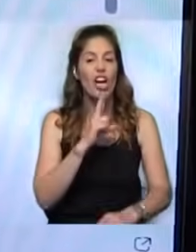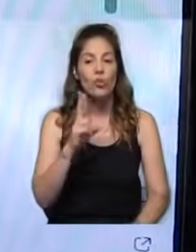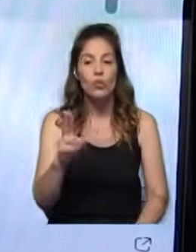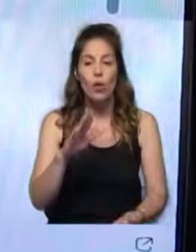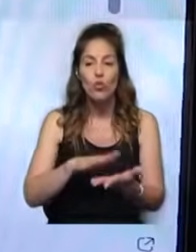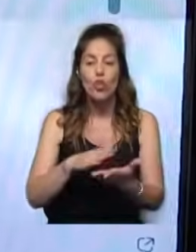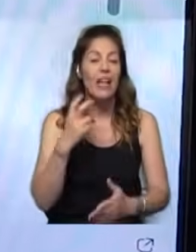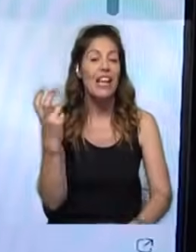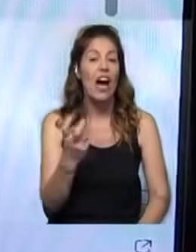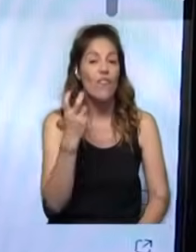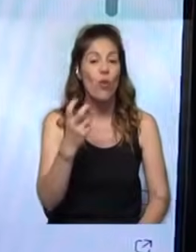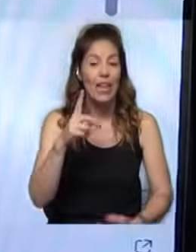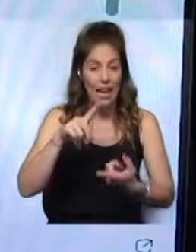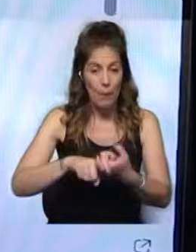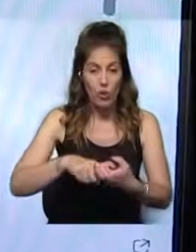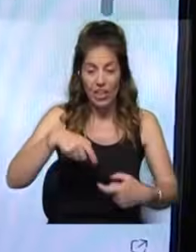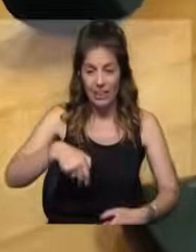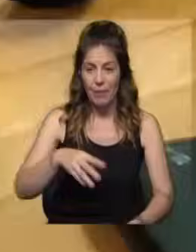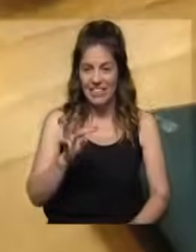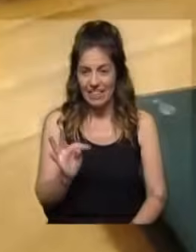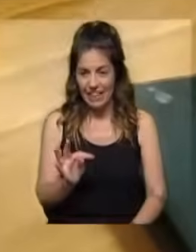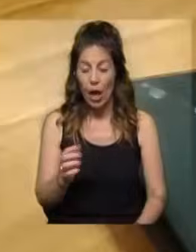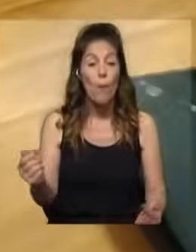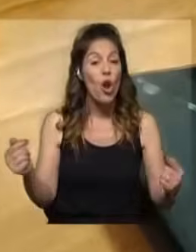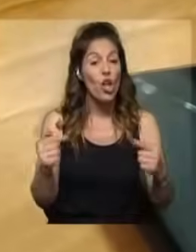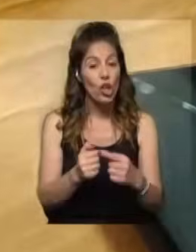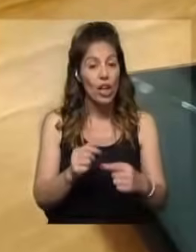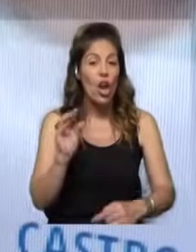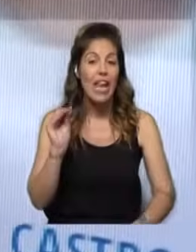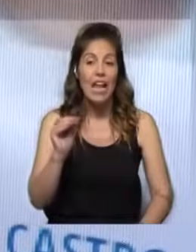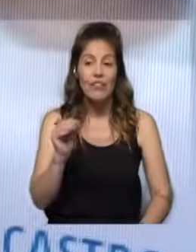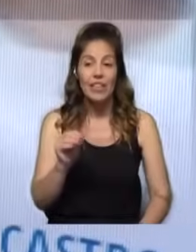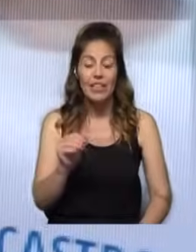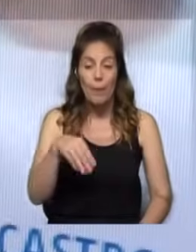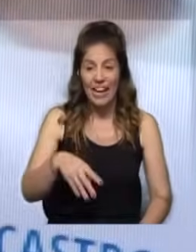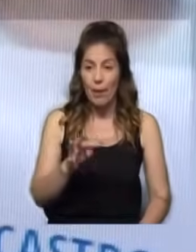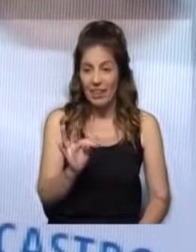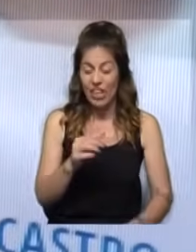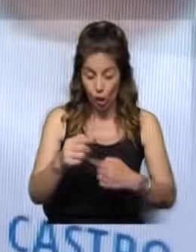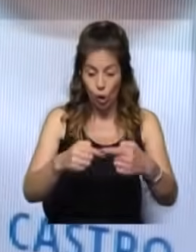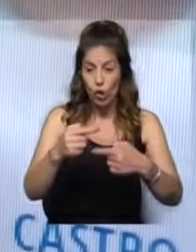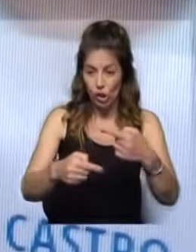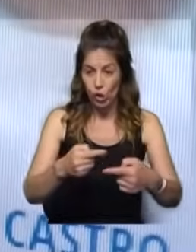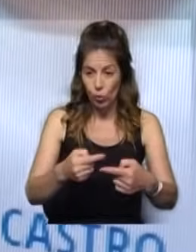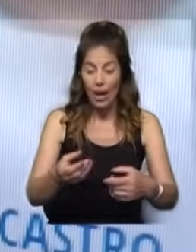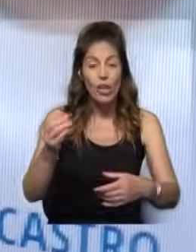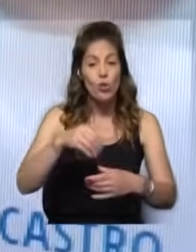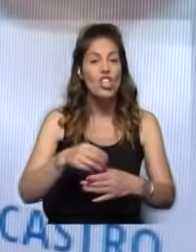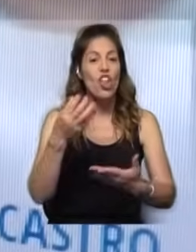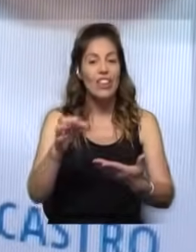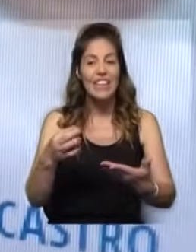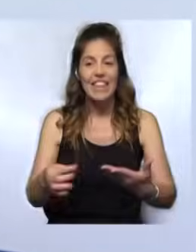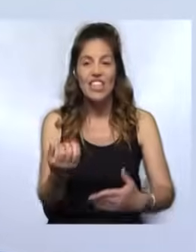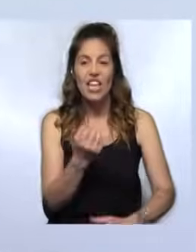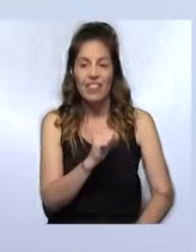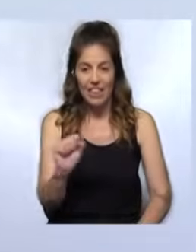sobre la requisitoria de la esposa de marcet por el contrario la alerta para Sebastián marset sigue vigente incluyendo el detalle de los delitos